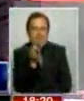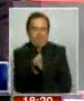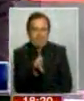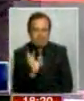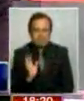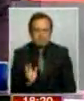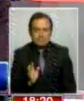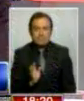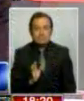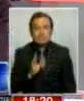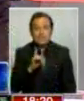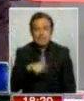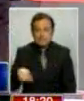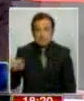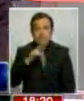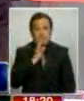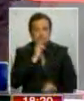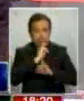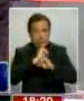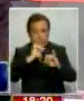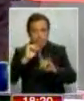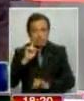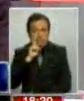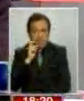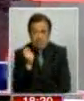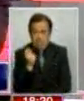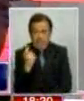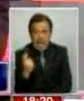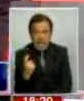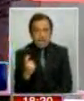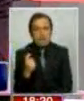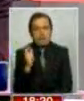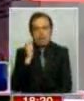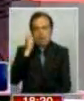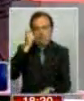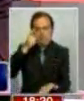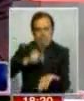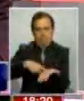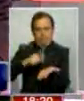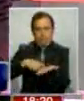Lo que sí le hemos dicho a la población es que los que tienen más van a pagar más. Y el dato es muy